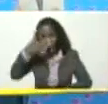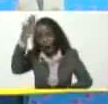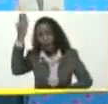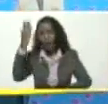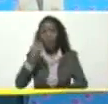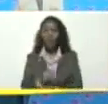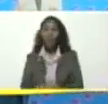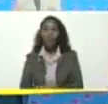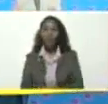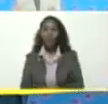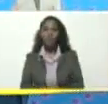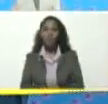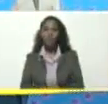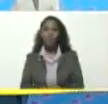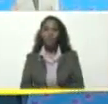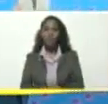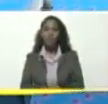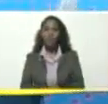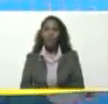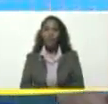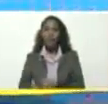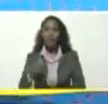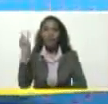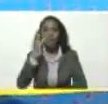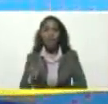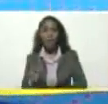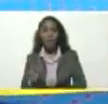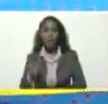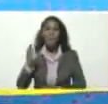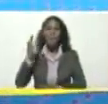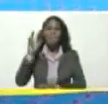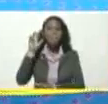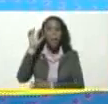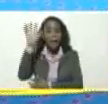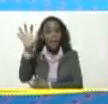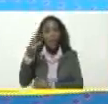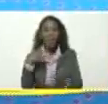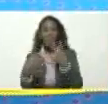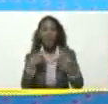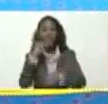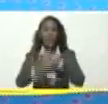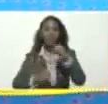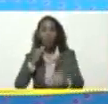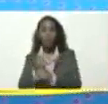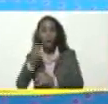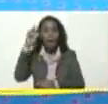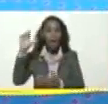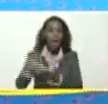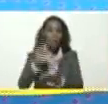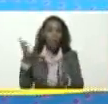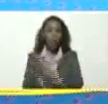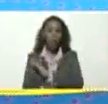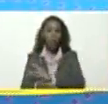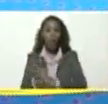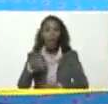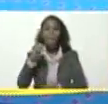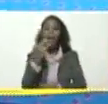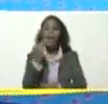Vietnam, el país invitado de esta Feria Internacional del Libro. Mario